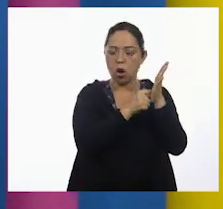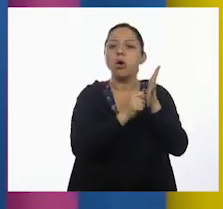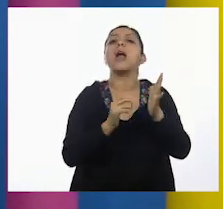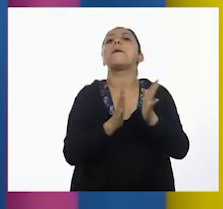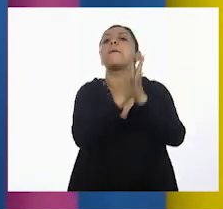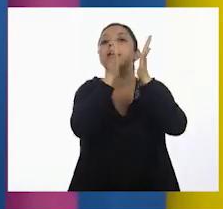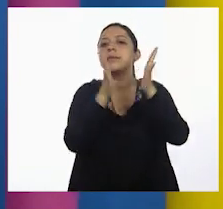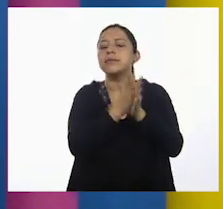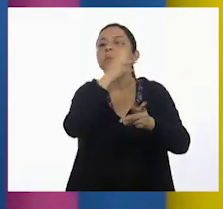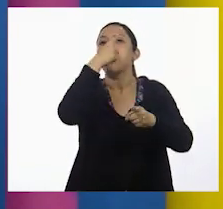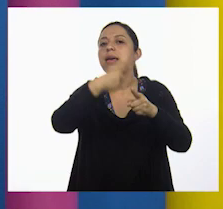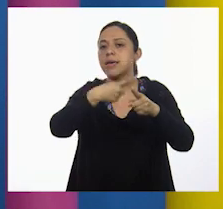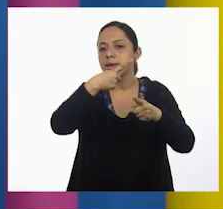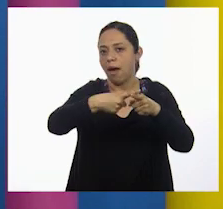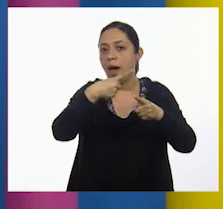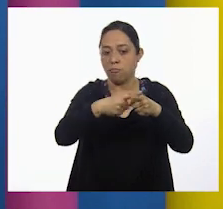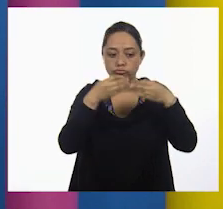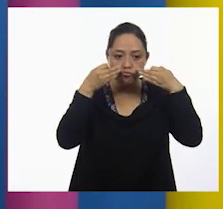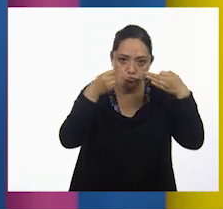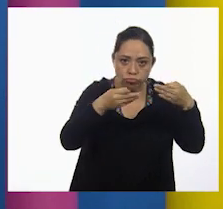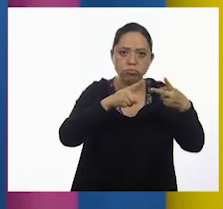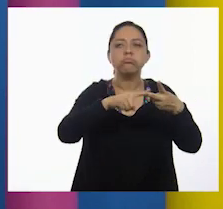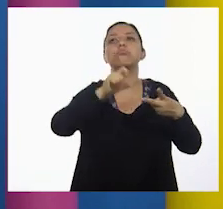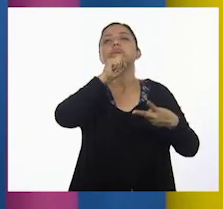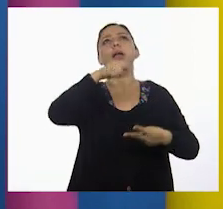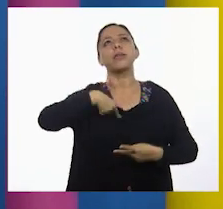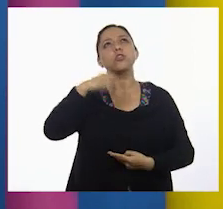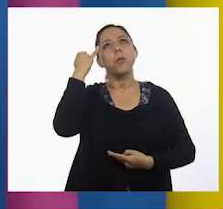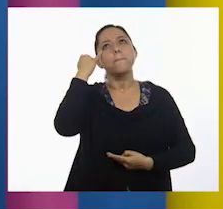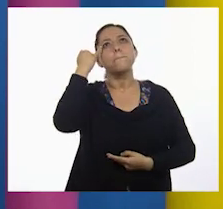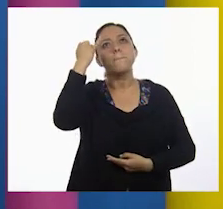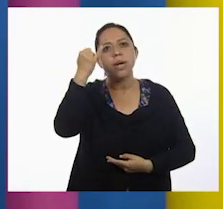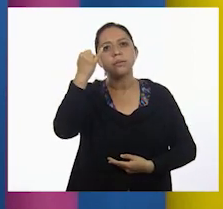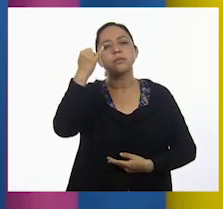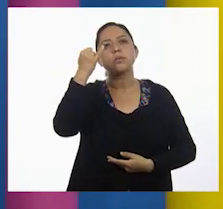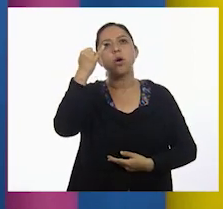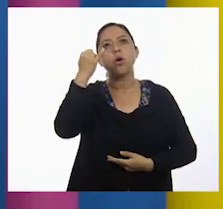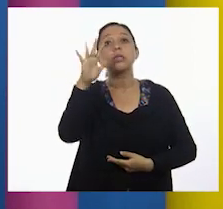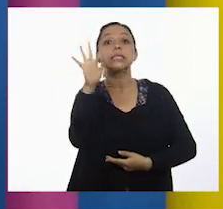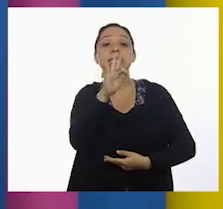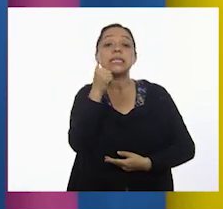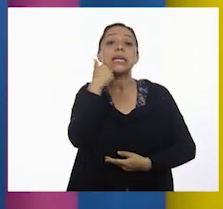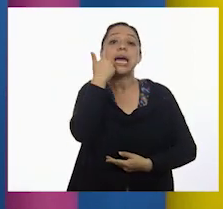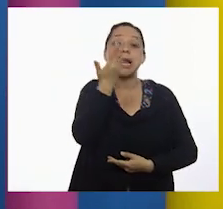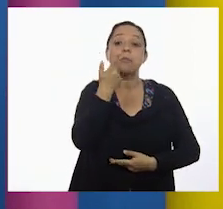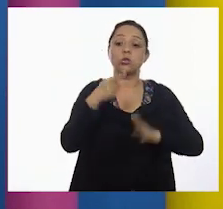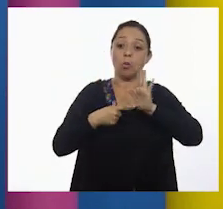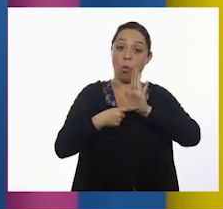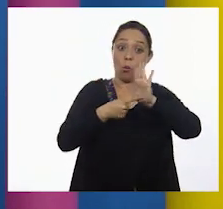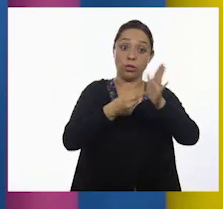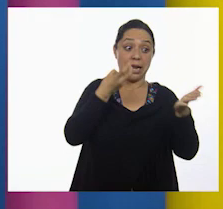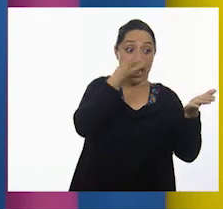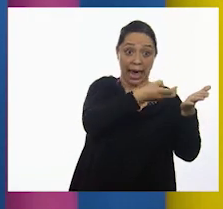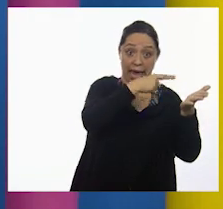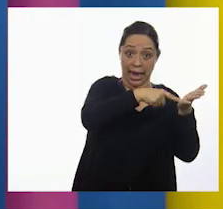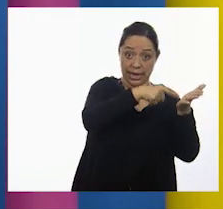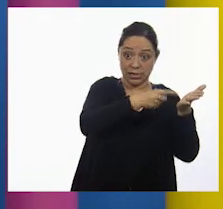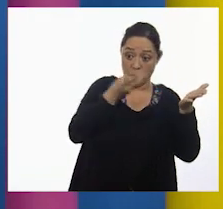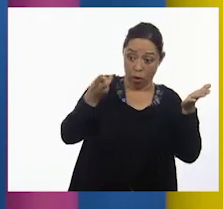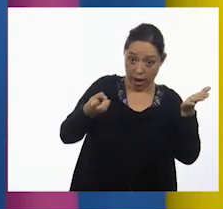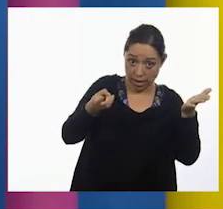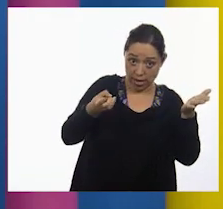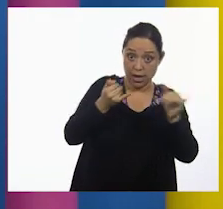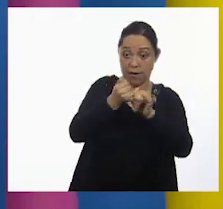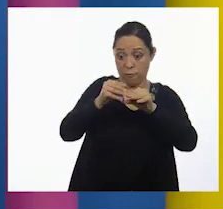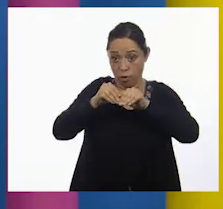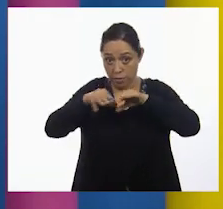Y también porque me imagino que en ocasiones, si queremos hacer referencia a eso, al haber, por ejemplo, muchos números de la